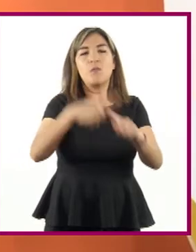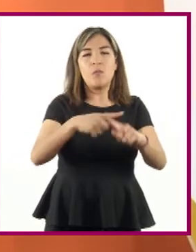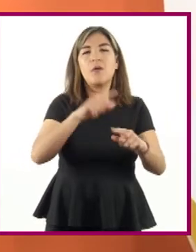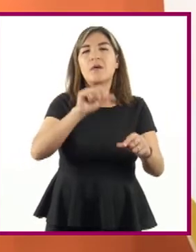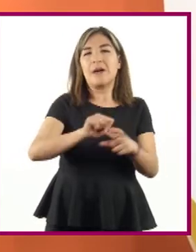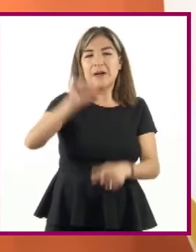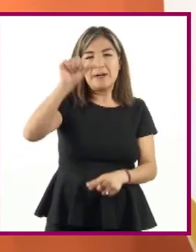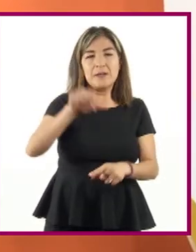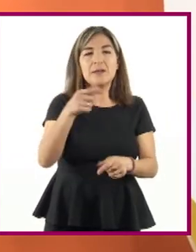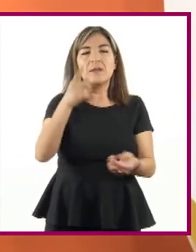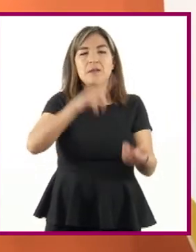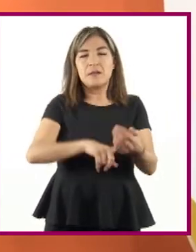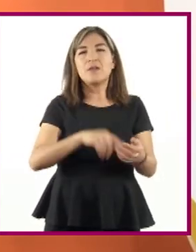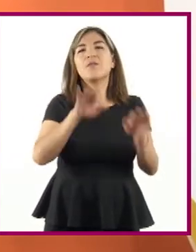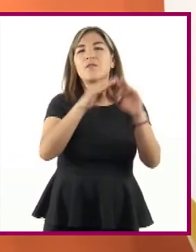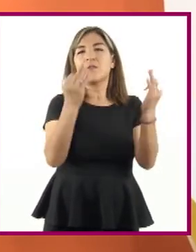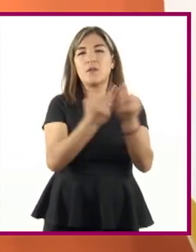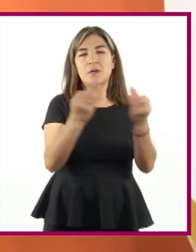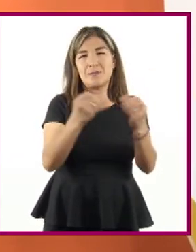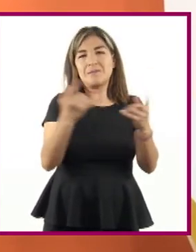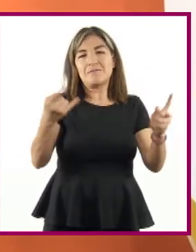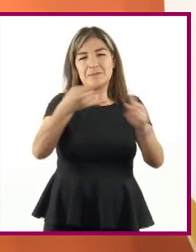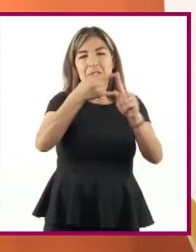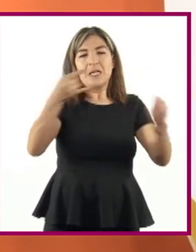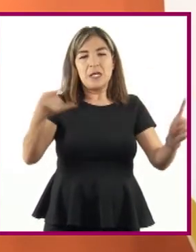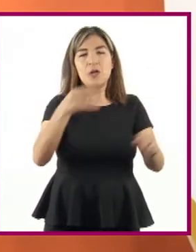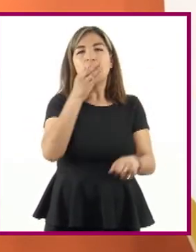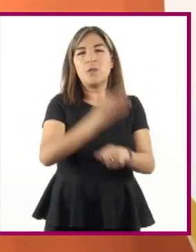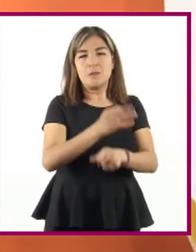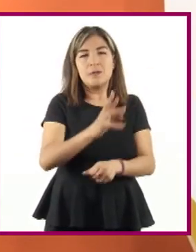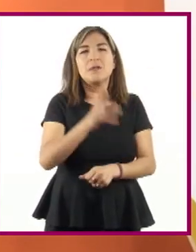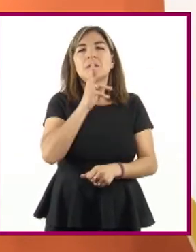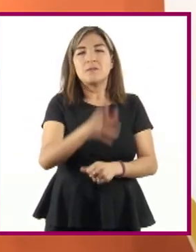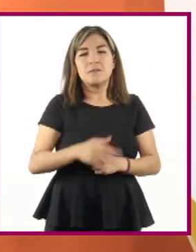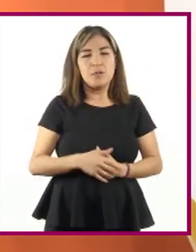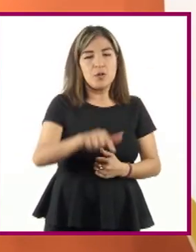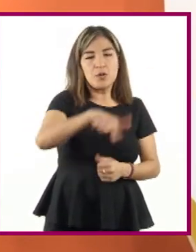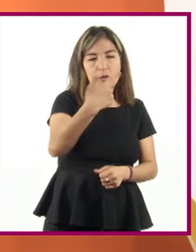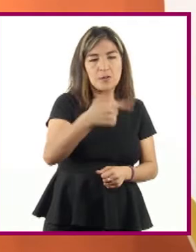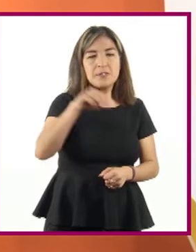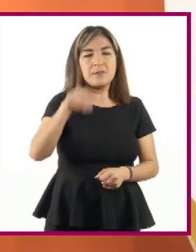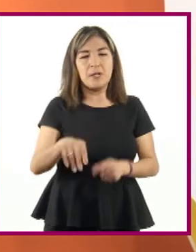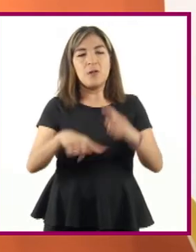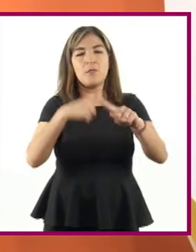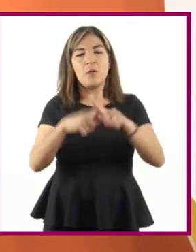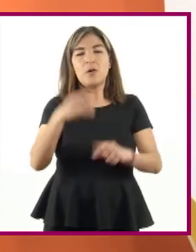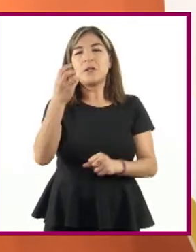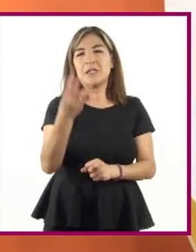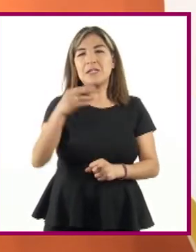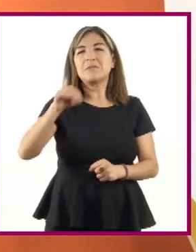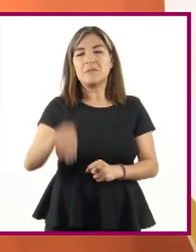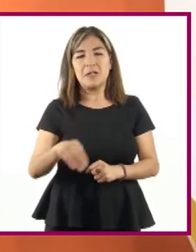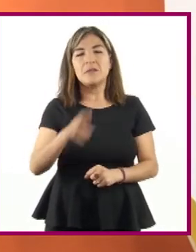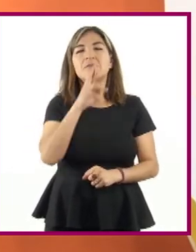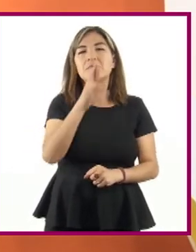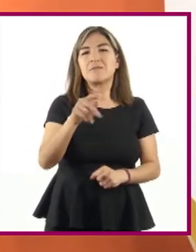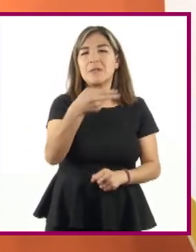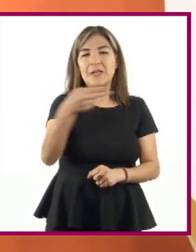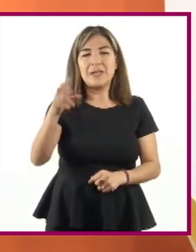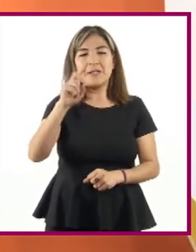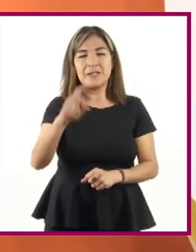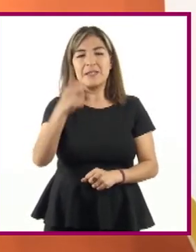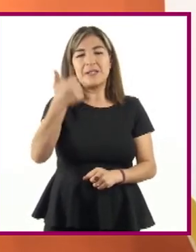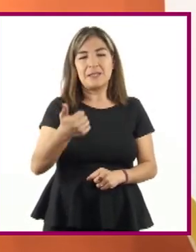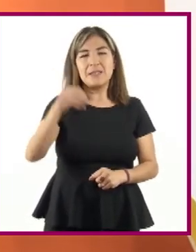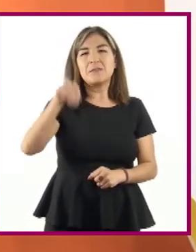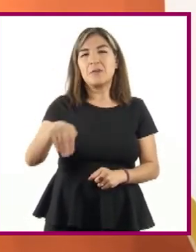que el muro tiene forma rectangular. En este caso hacemos la operación 12 metros por 3 metros y el resultado es igual a